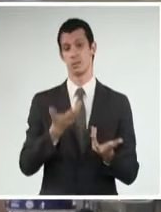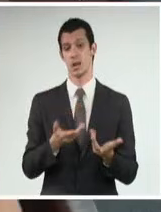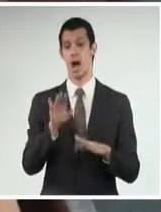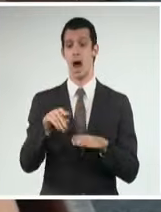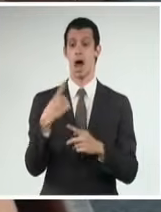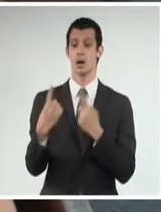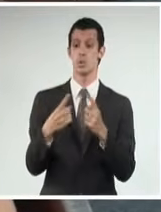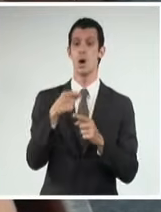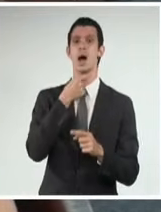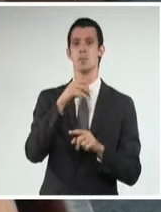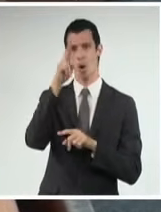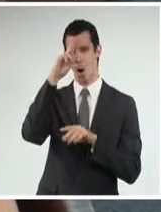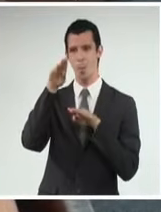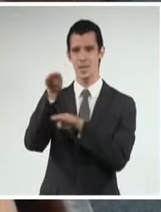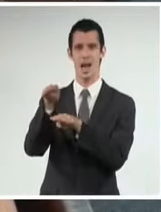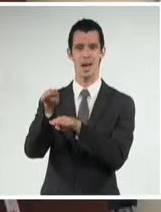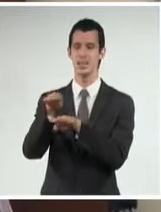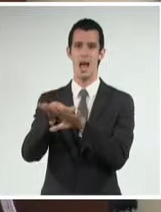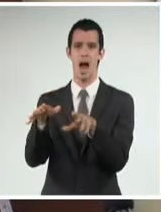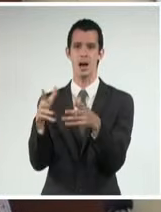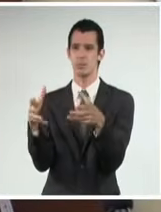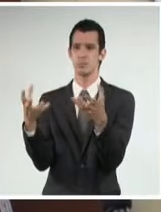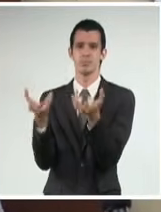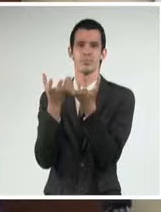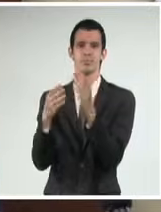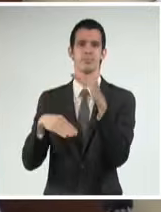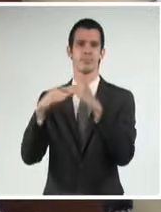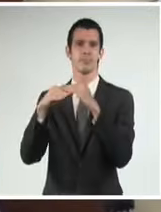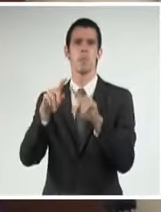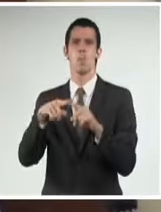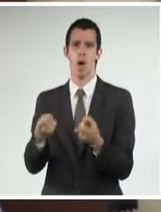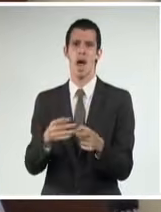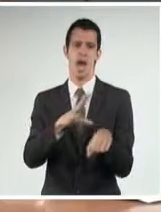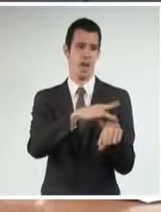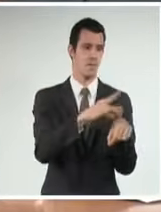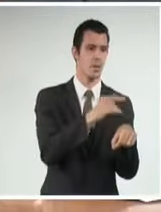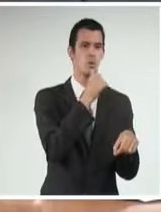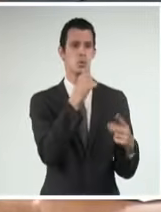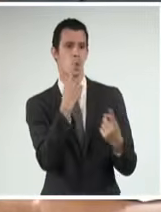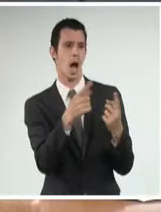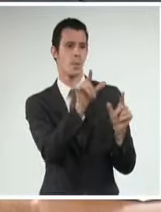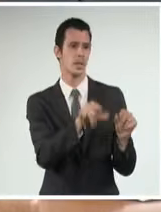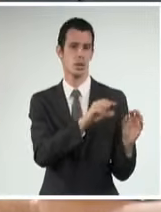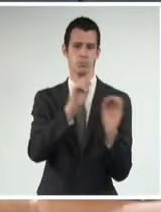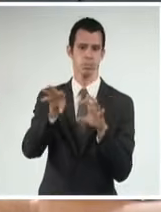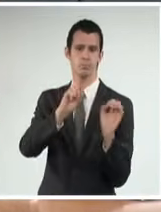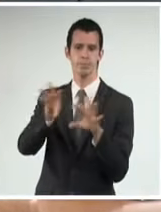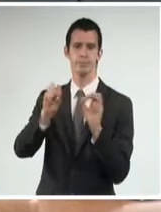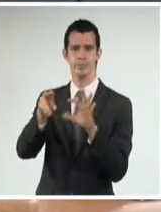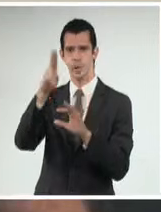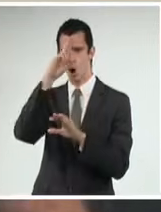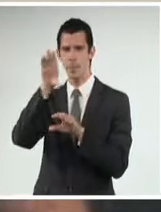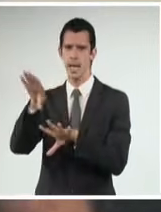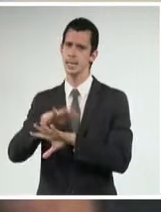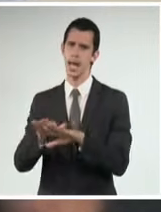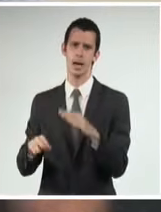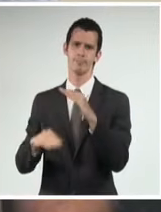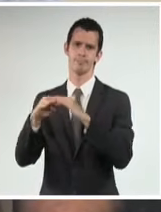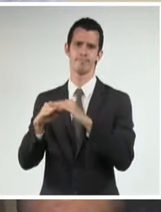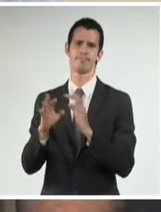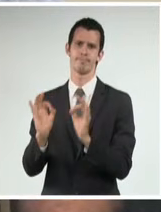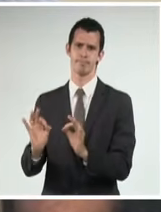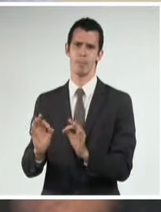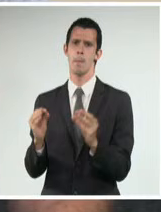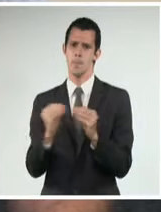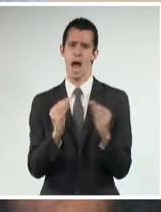salud para hospitalización y aislamiento de confirmados y sospechosos. En ese sentido, insistió en la necesidad de seguir profundizando en